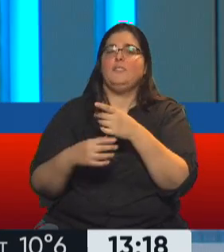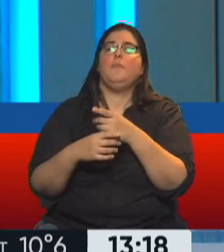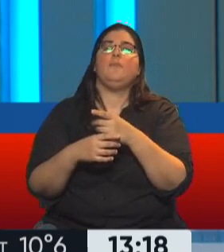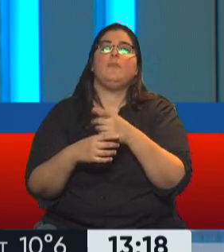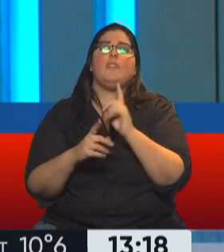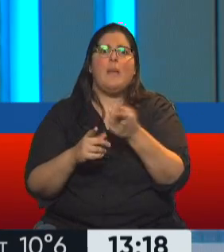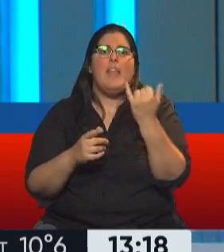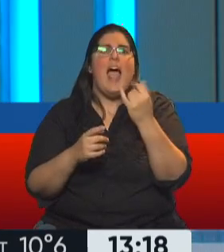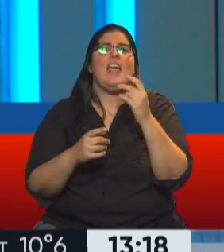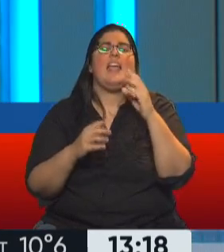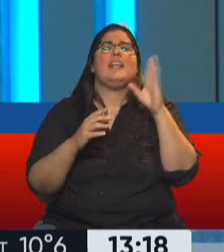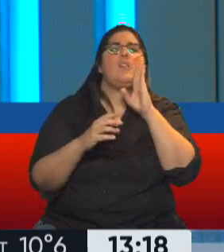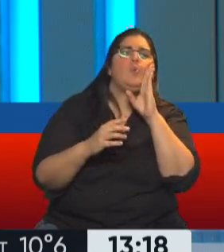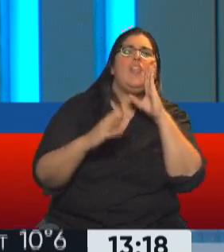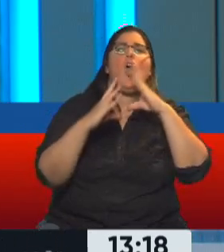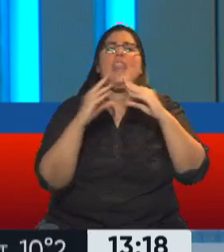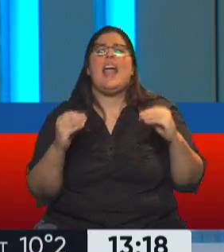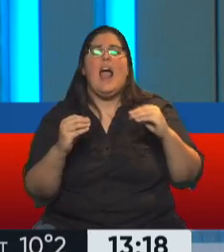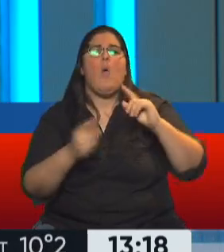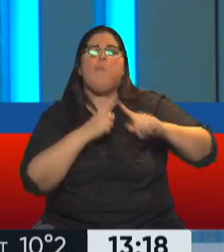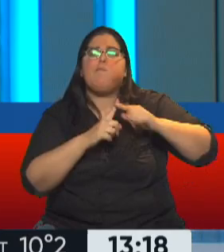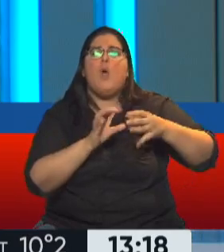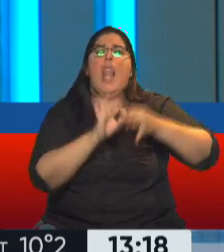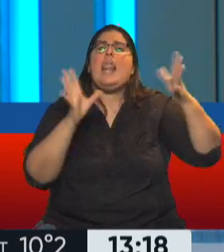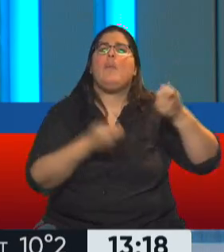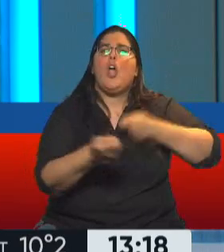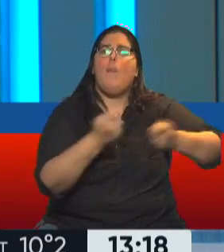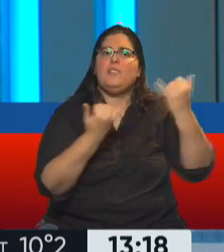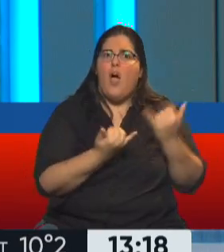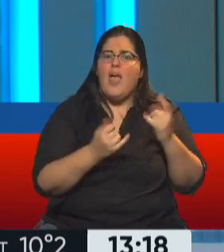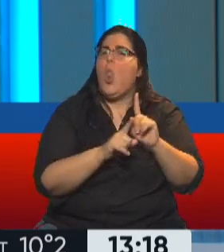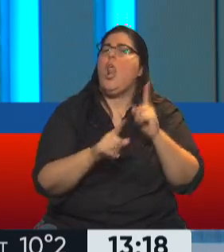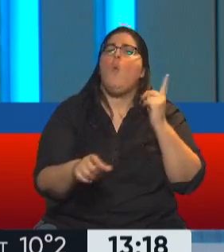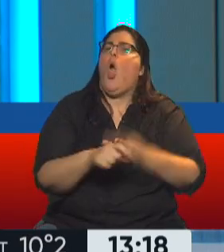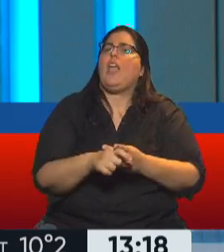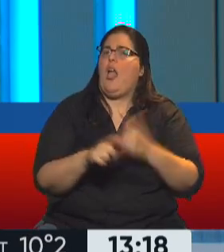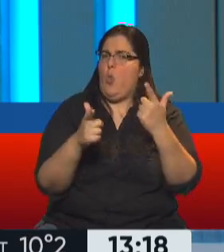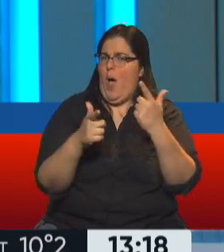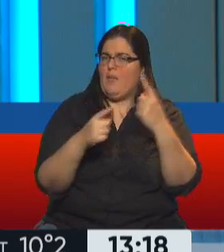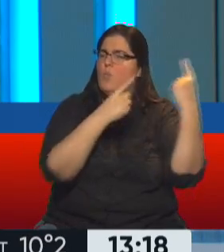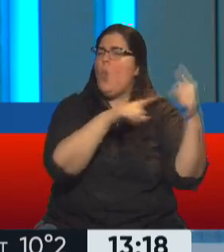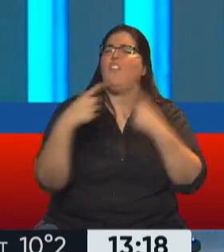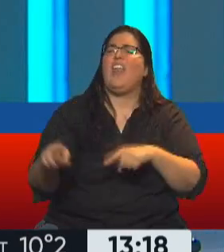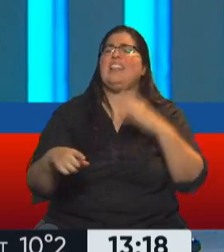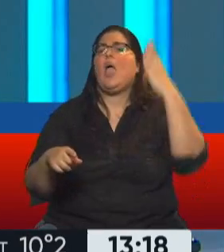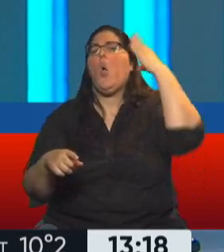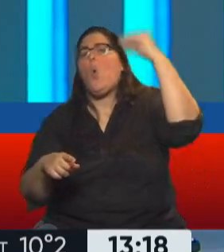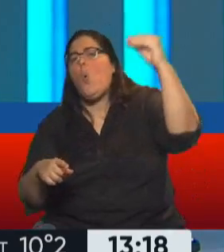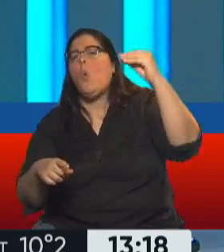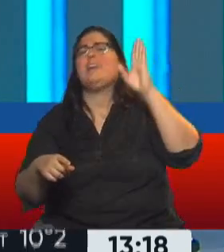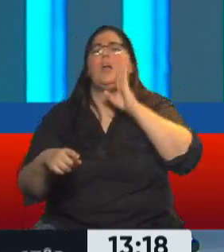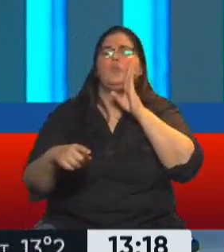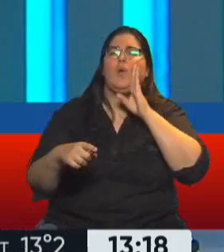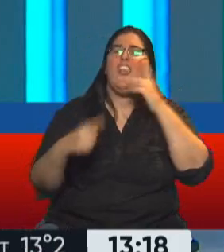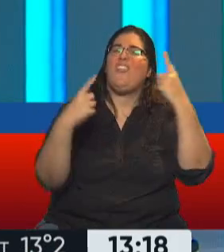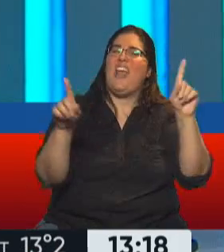tratado de libre comercio entre Nicaragua y Estados Unidos. No está bloqueada Nicaragua como está Cuba. Para mí es muy diferente la situación de Cuba y de Nicaragua, muy diferente. Sí, de todas formas, el